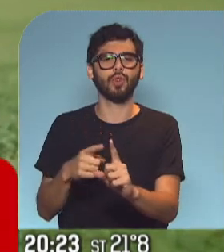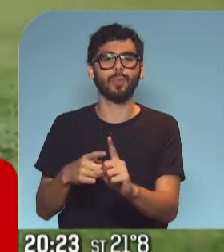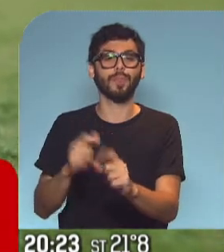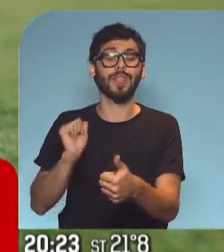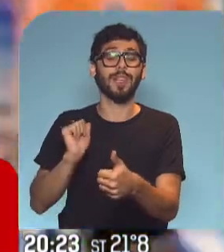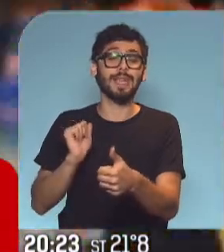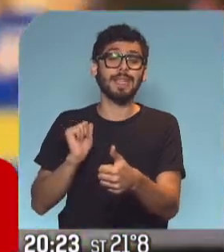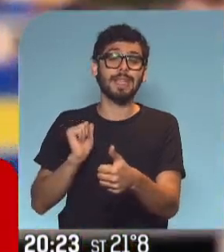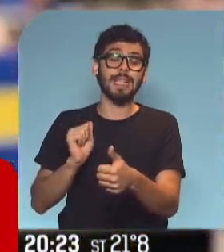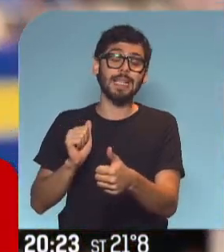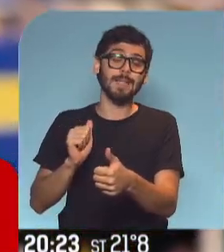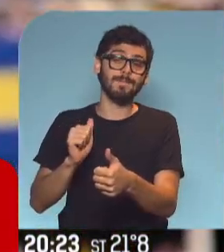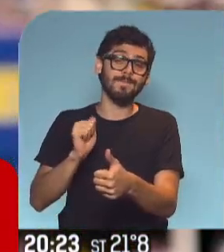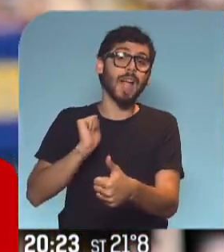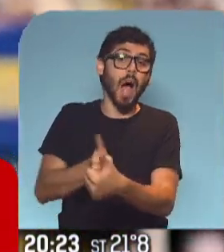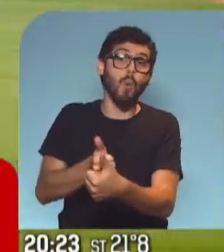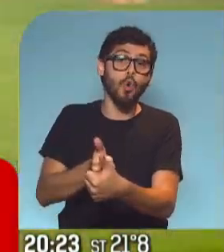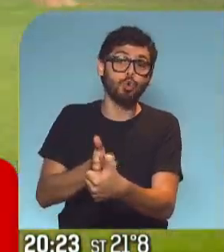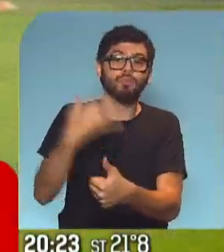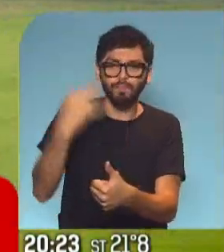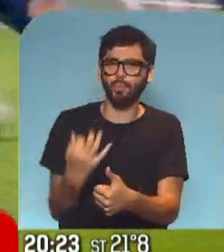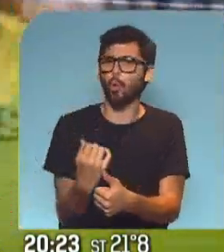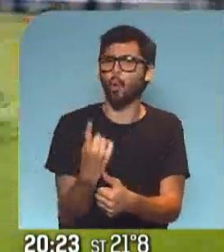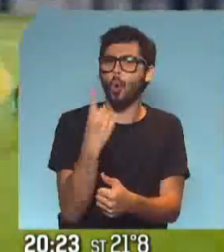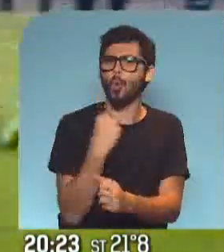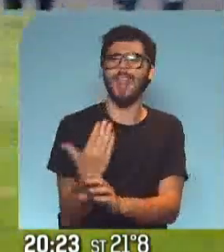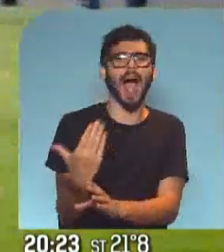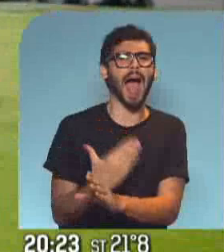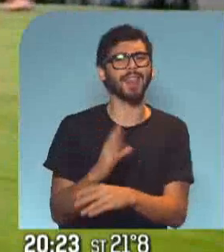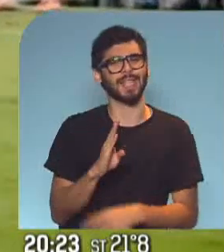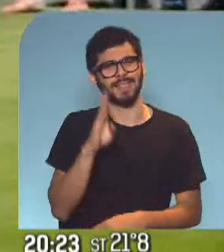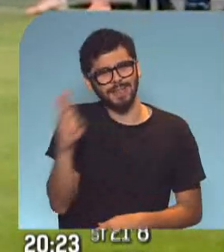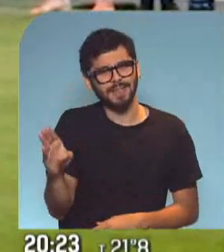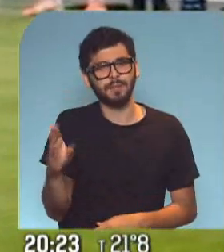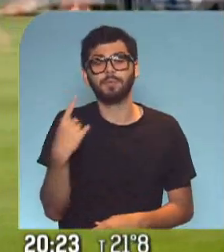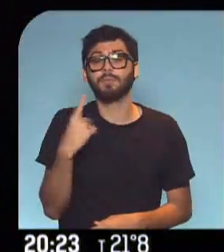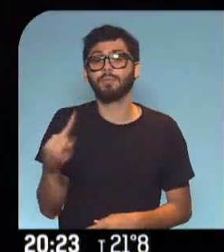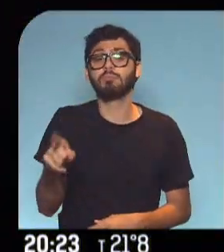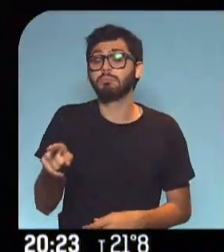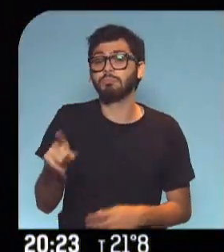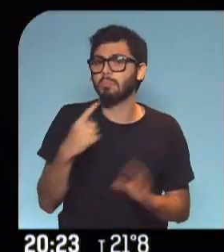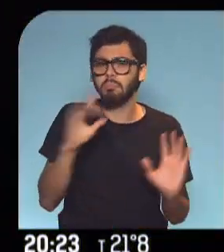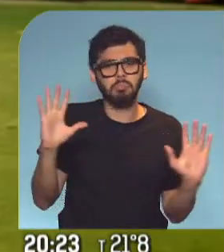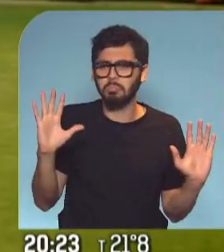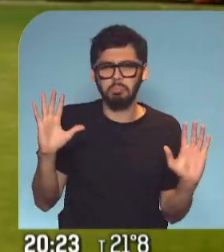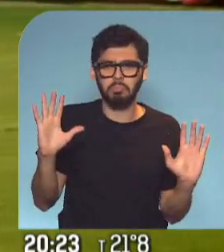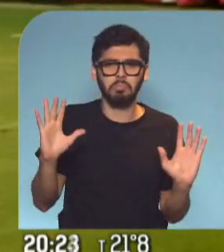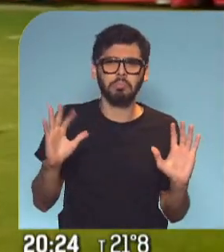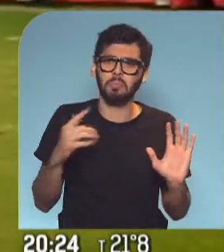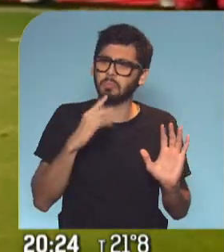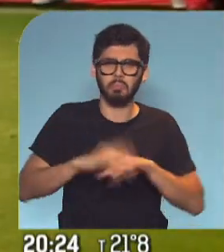abuso. En realidad se presentó un día antes, pero negó absolutamente